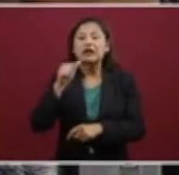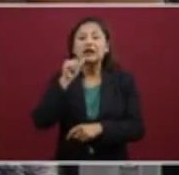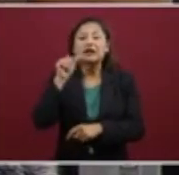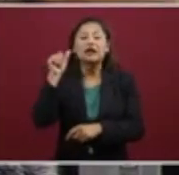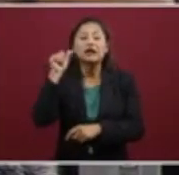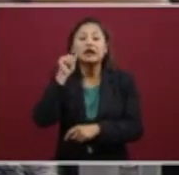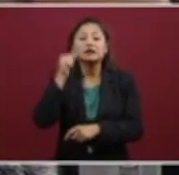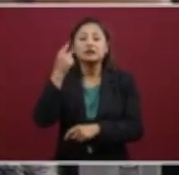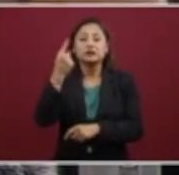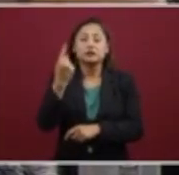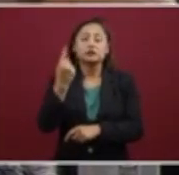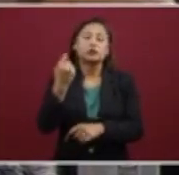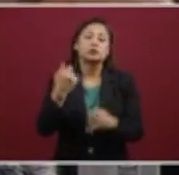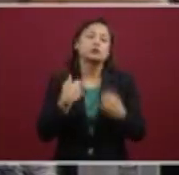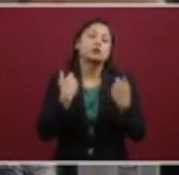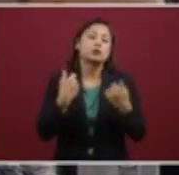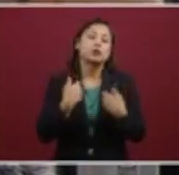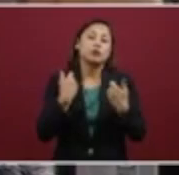18 años.